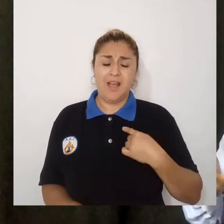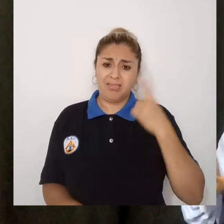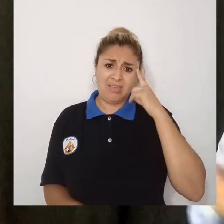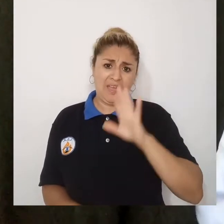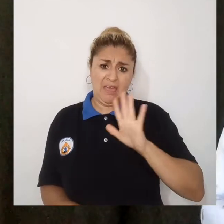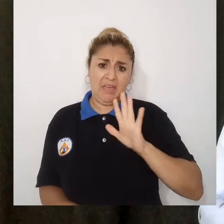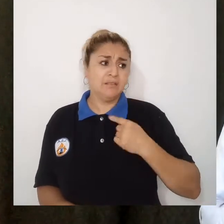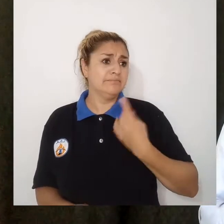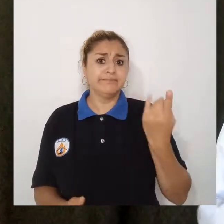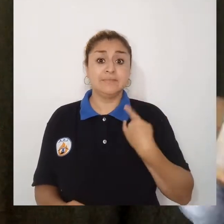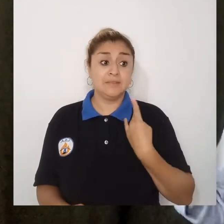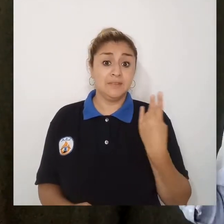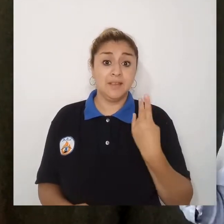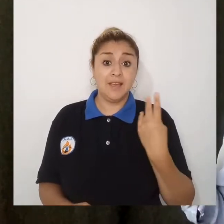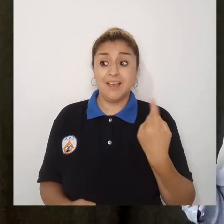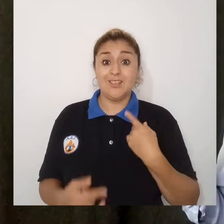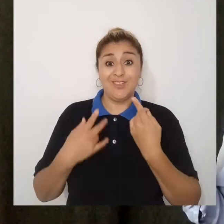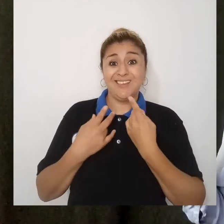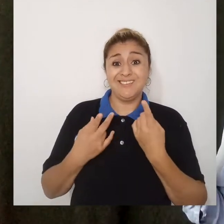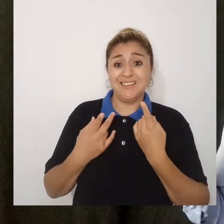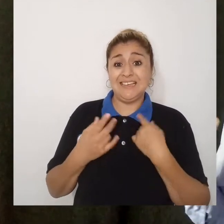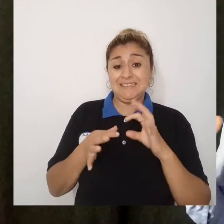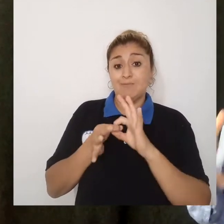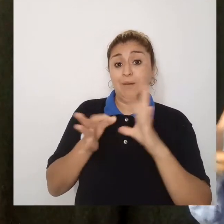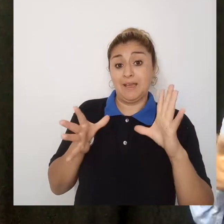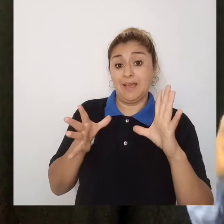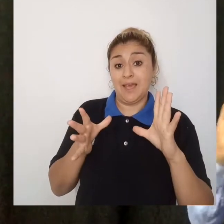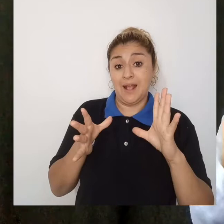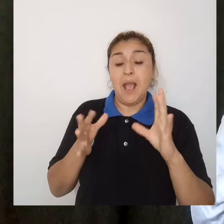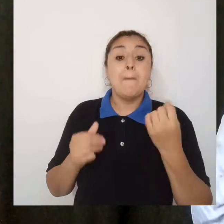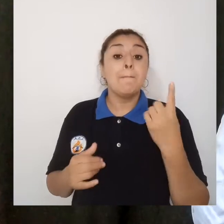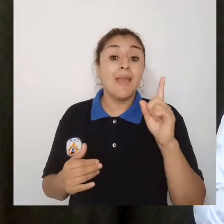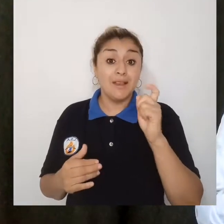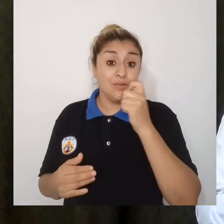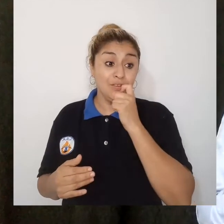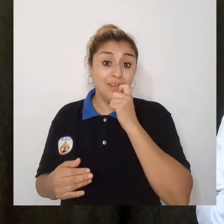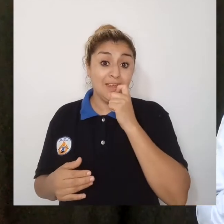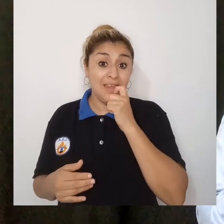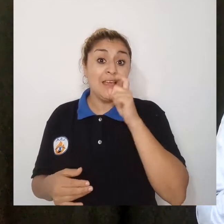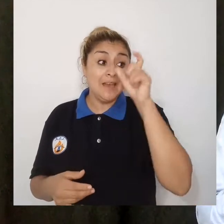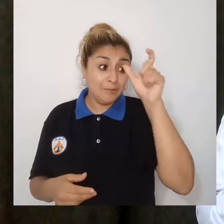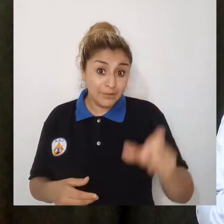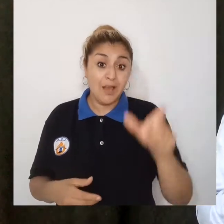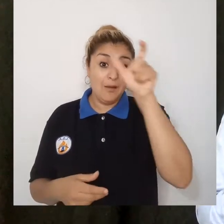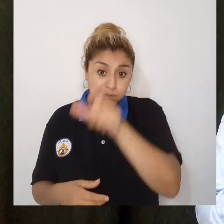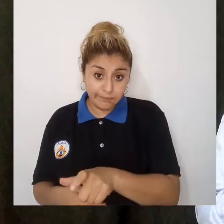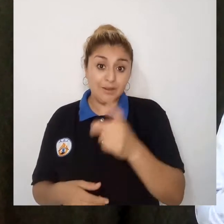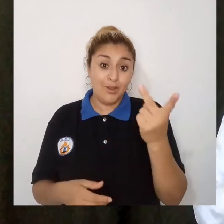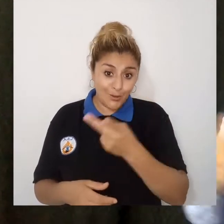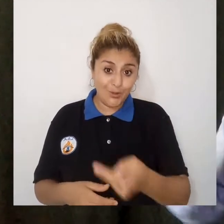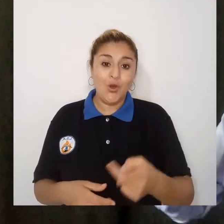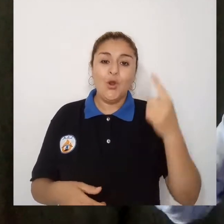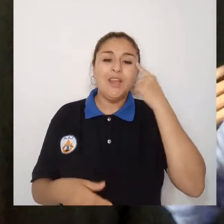creemos están juntos y tiene algo que los identifica en común